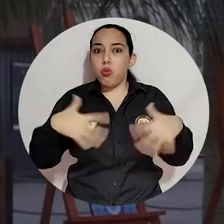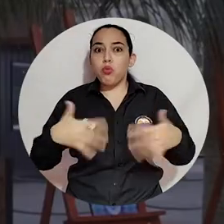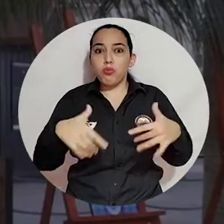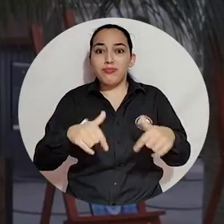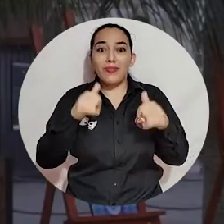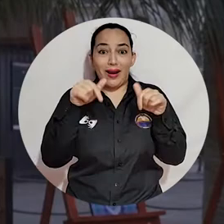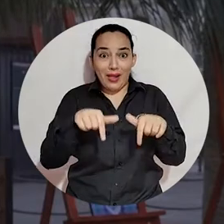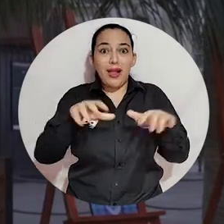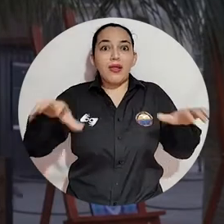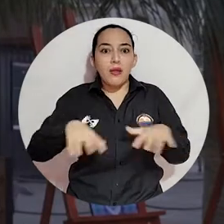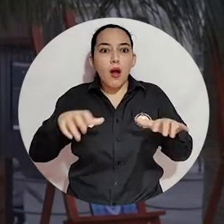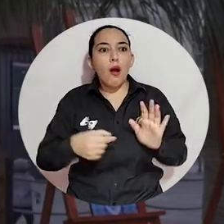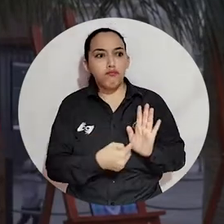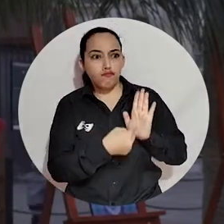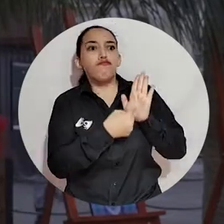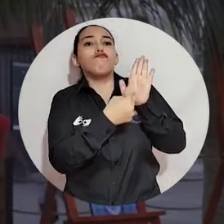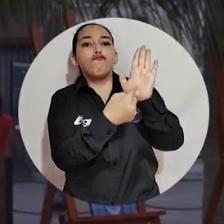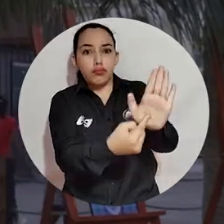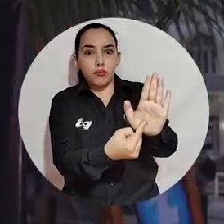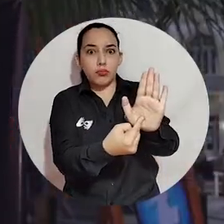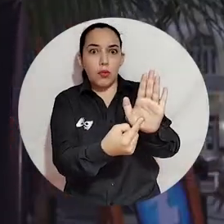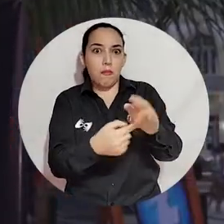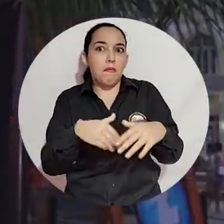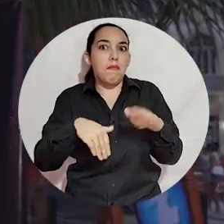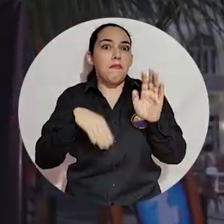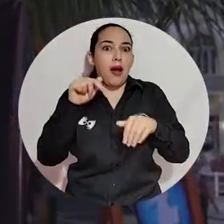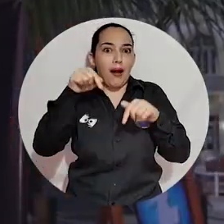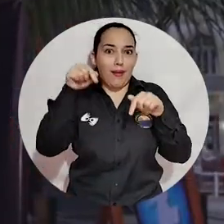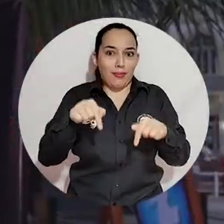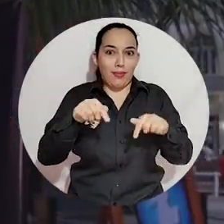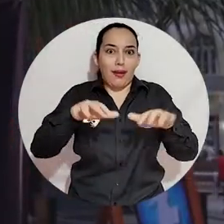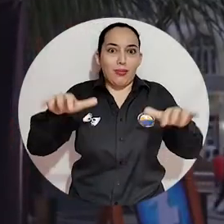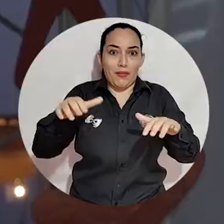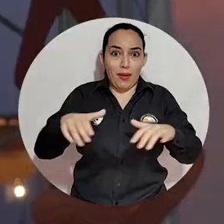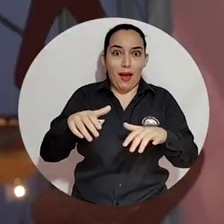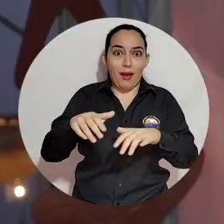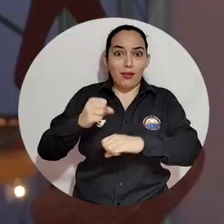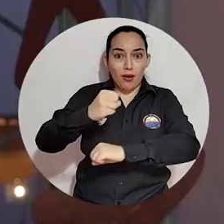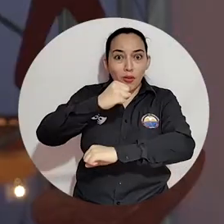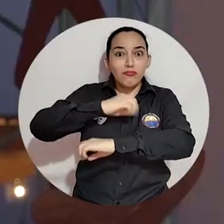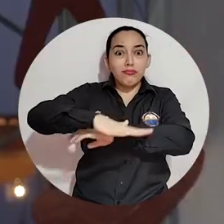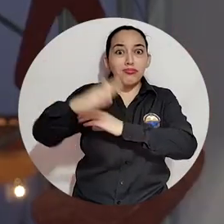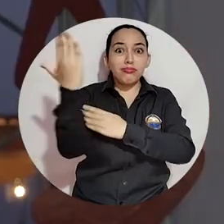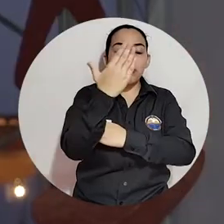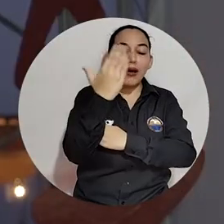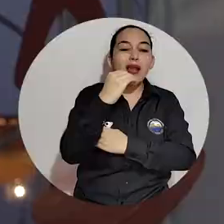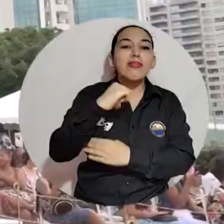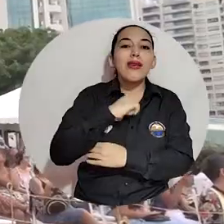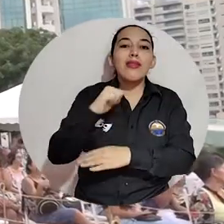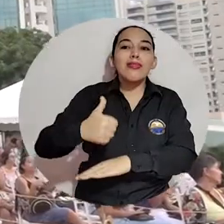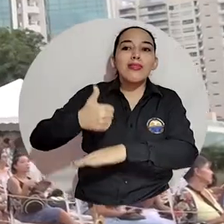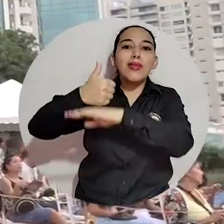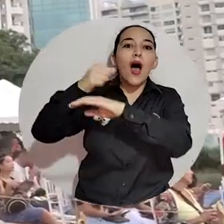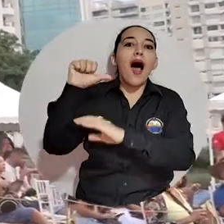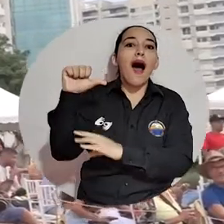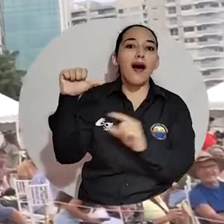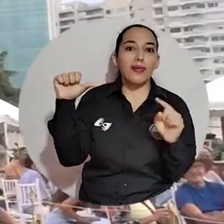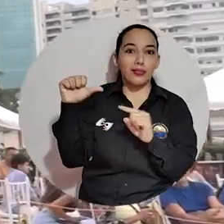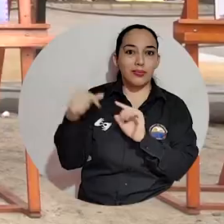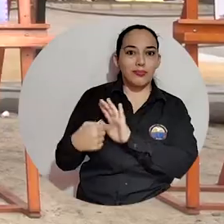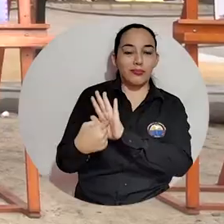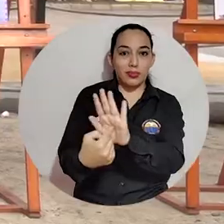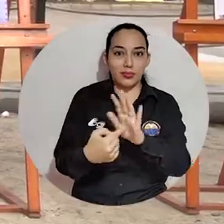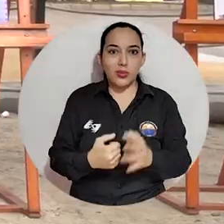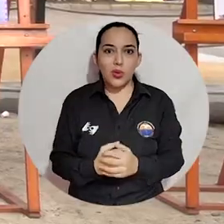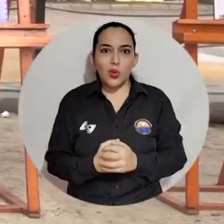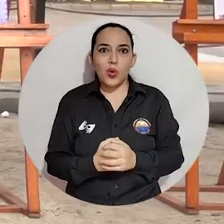el festival de alguna manera lo que hace es que está validando eso, y qué mejor muestra que el festival tiene precisamente a una directora. Fueron 5 días en que